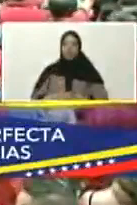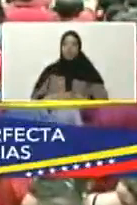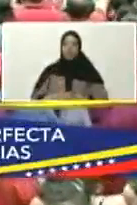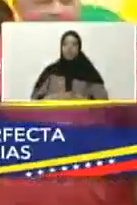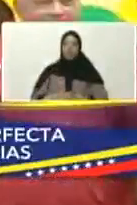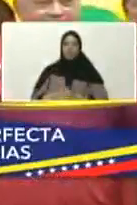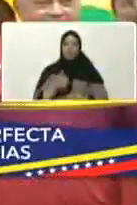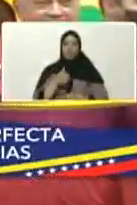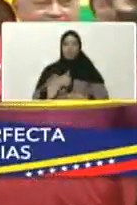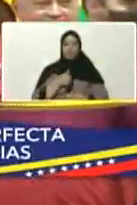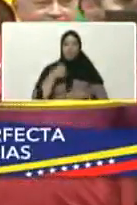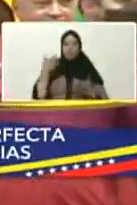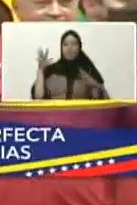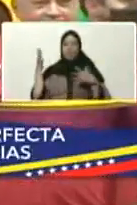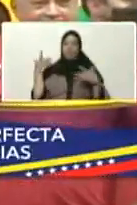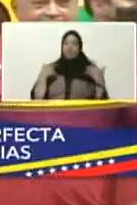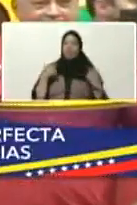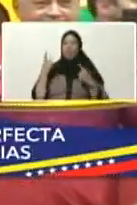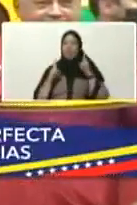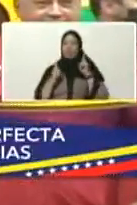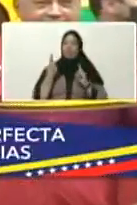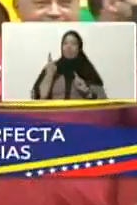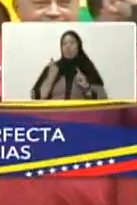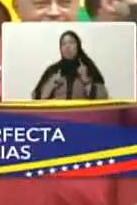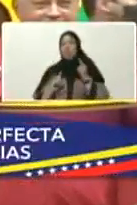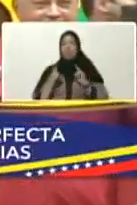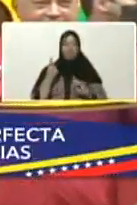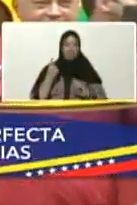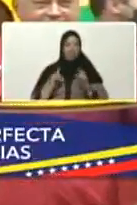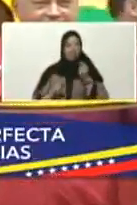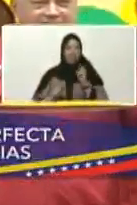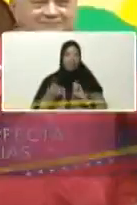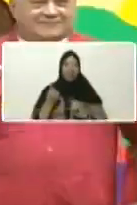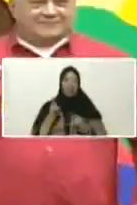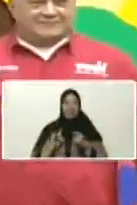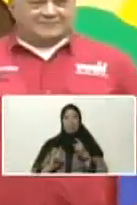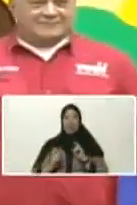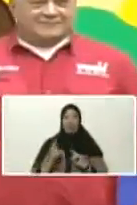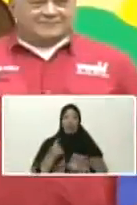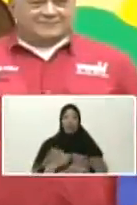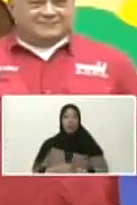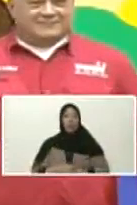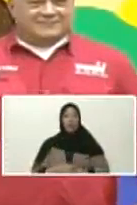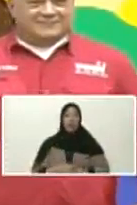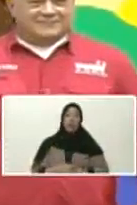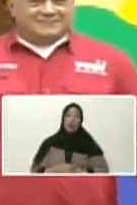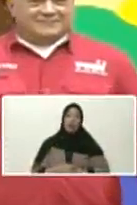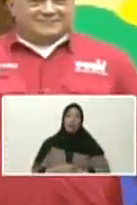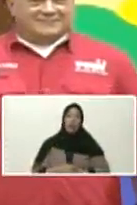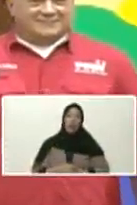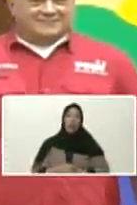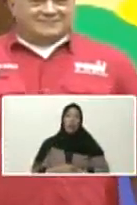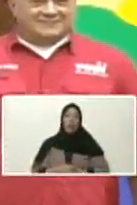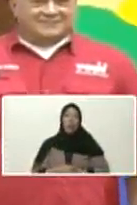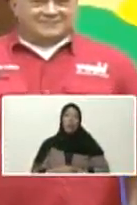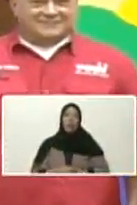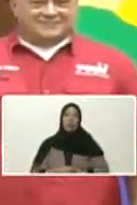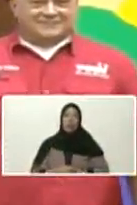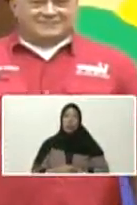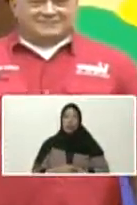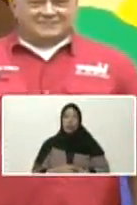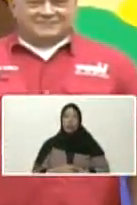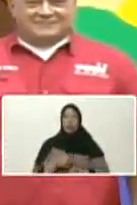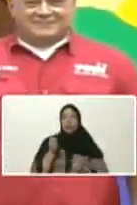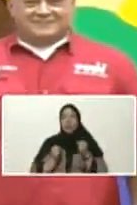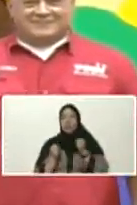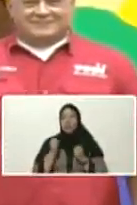Taca, taca, taca, taca, taca, taca, taca, taca, taca, taca, taca, taca,